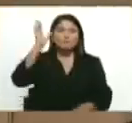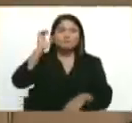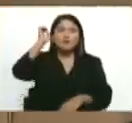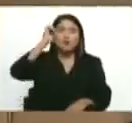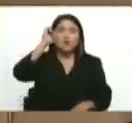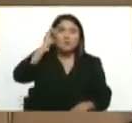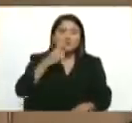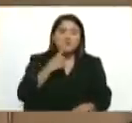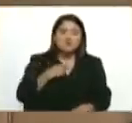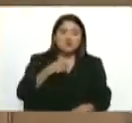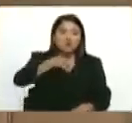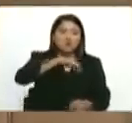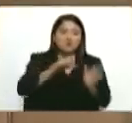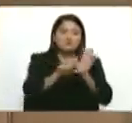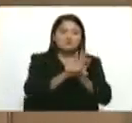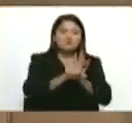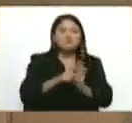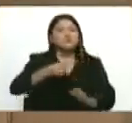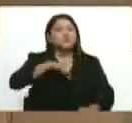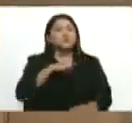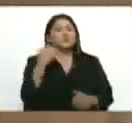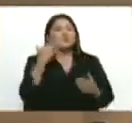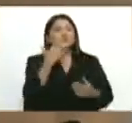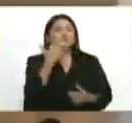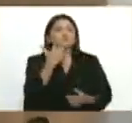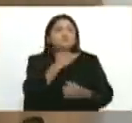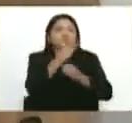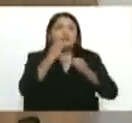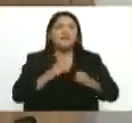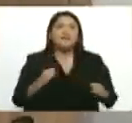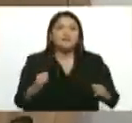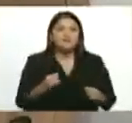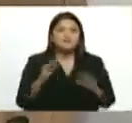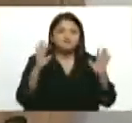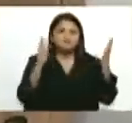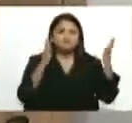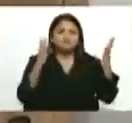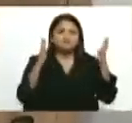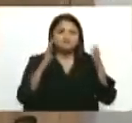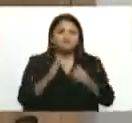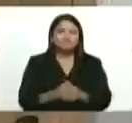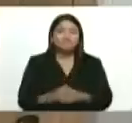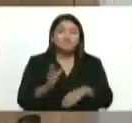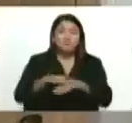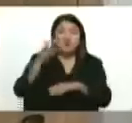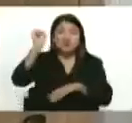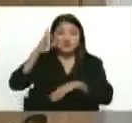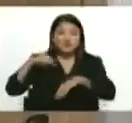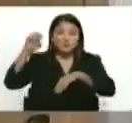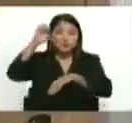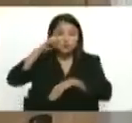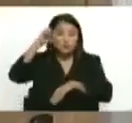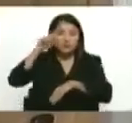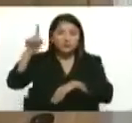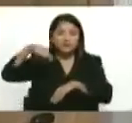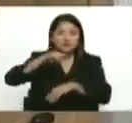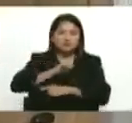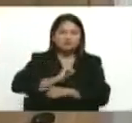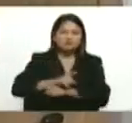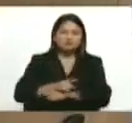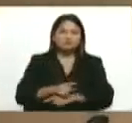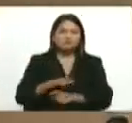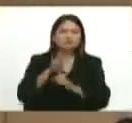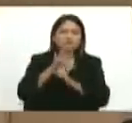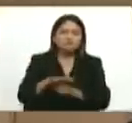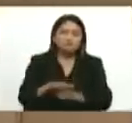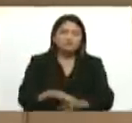elogio, nos sentimos felices y aplaudimos que esa institución colonialista, grosera, guerrerista,